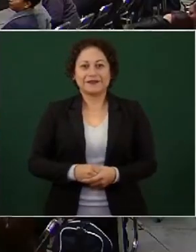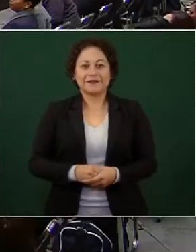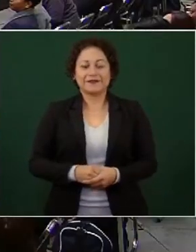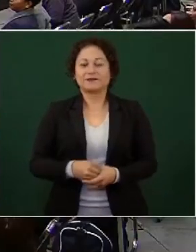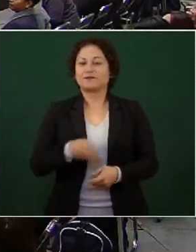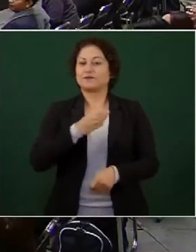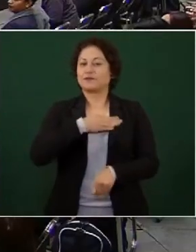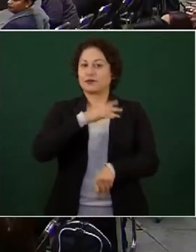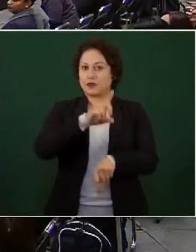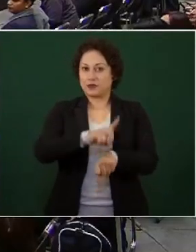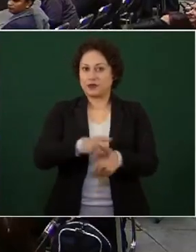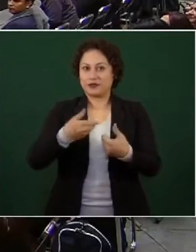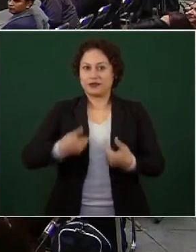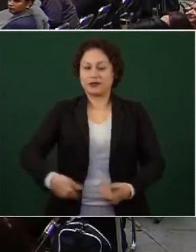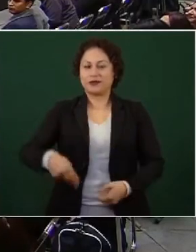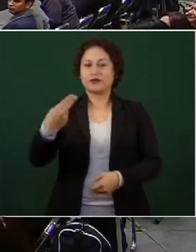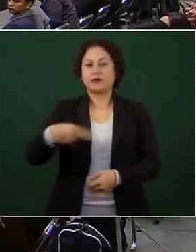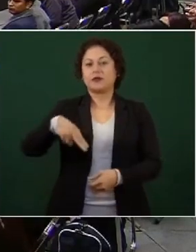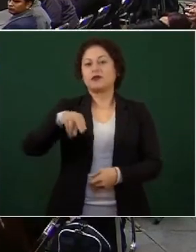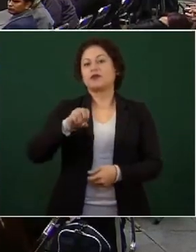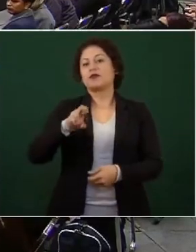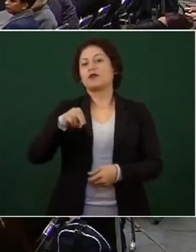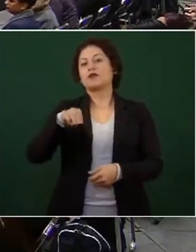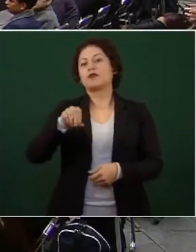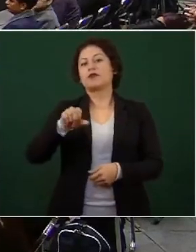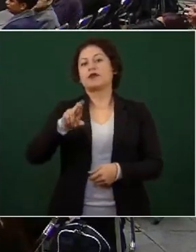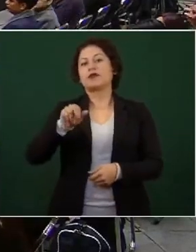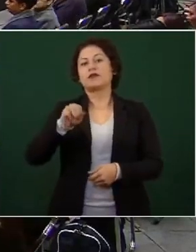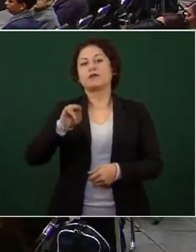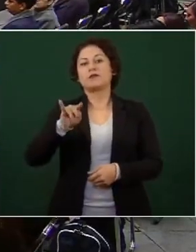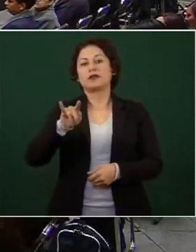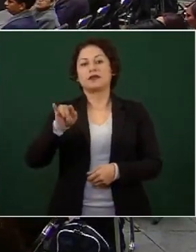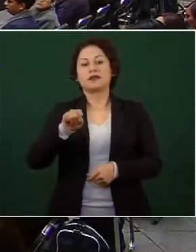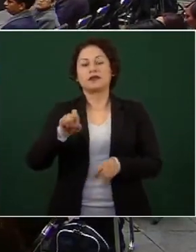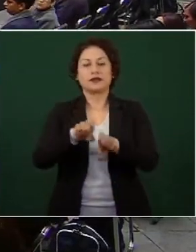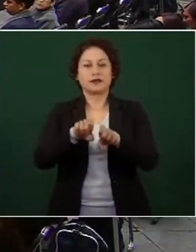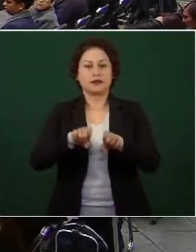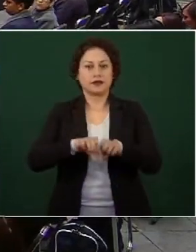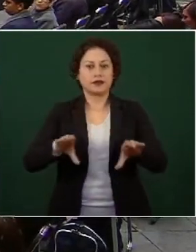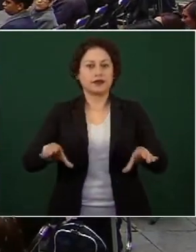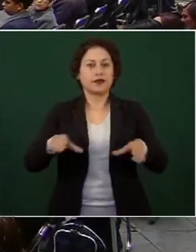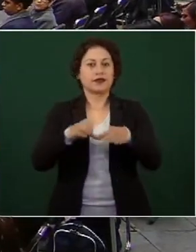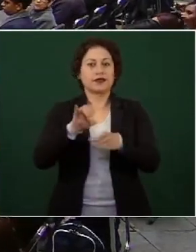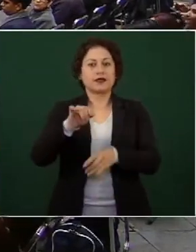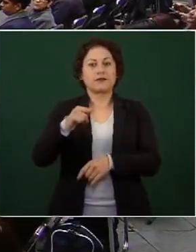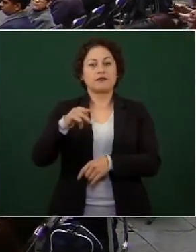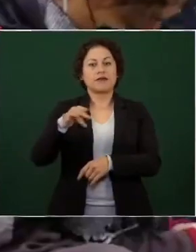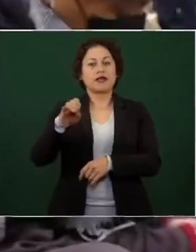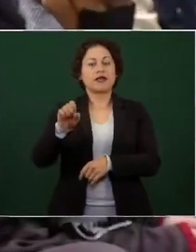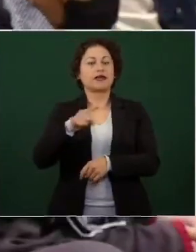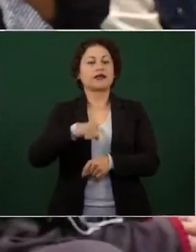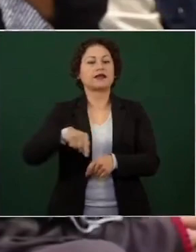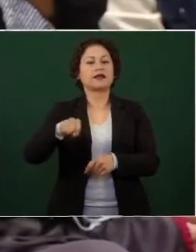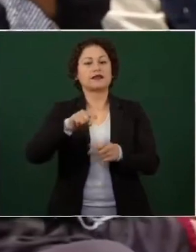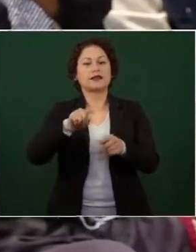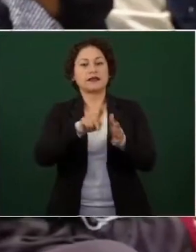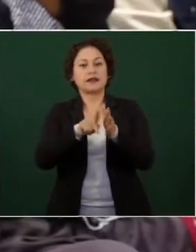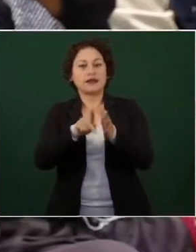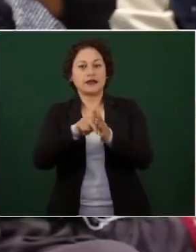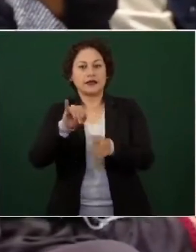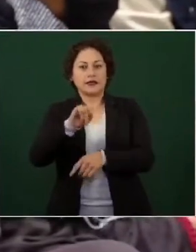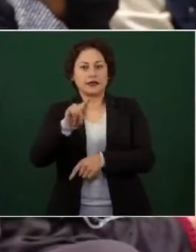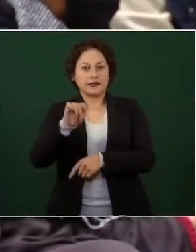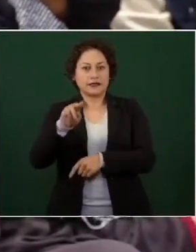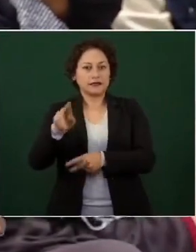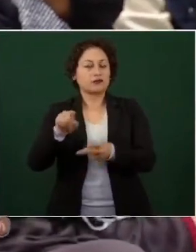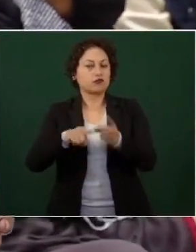Buenos días, señor presidente. Mi nombre es Norma Ramírez, del Corporativo Imagen del Golfo, que publica el diario del Istmo y el periódico Imagen de